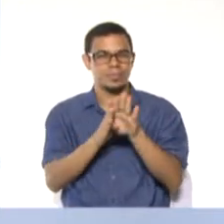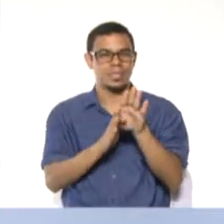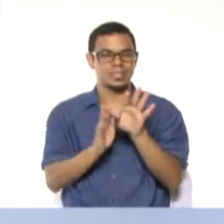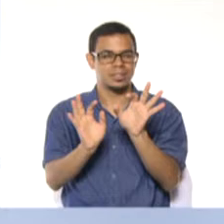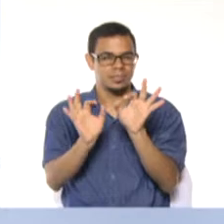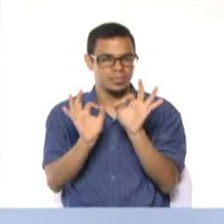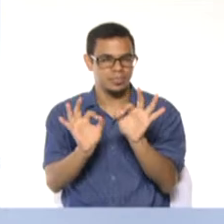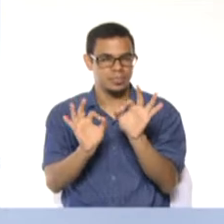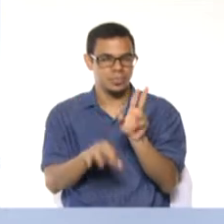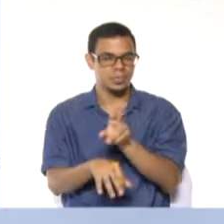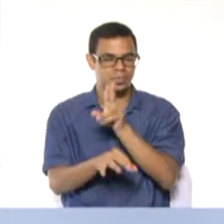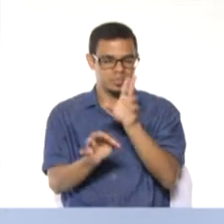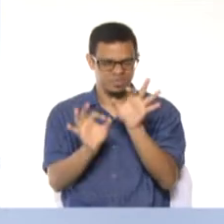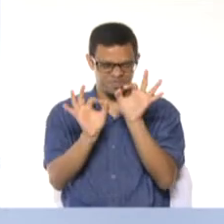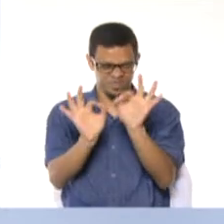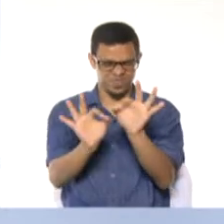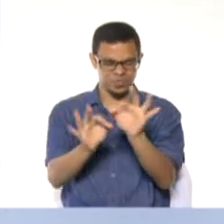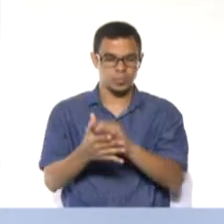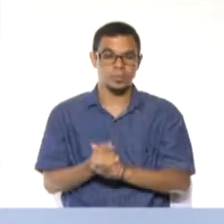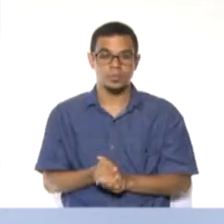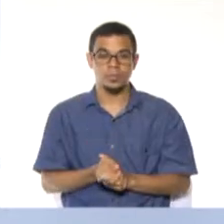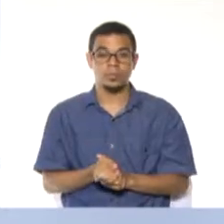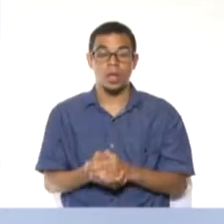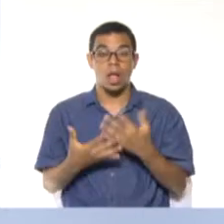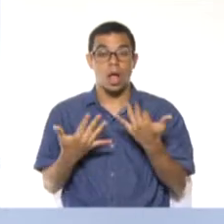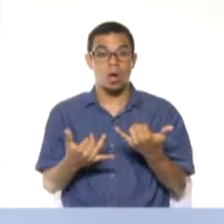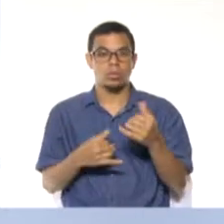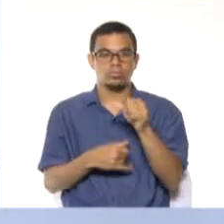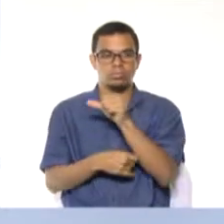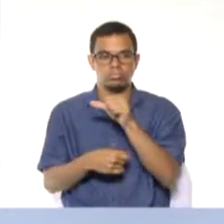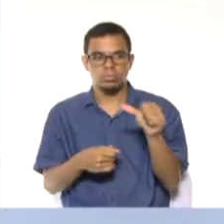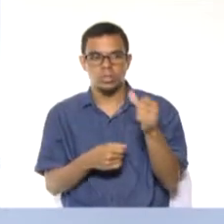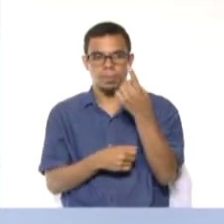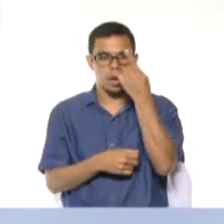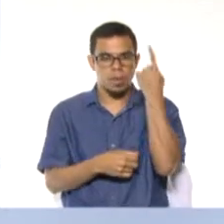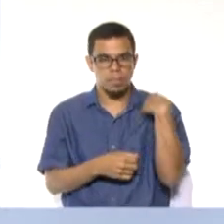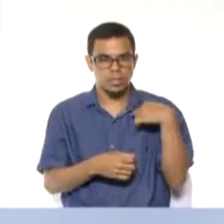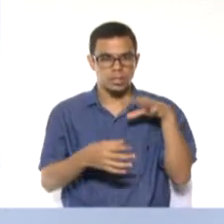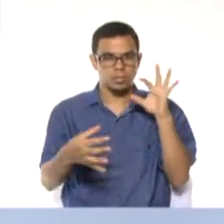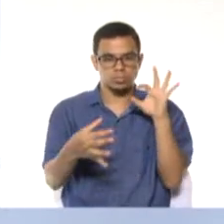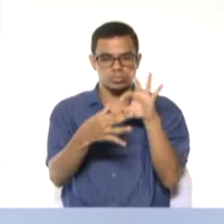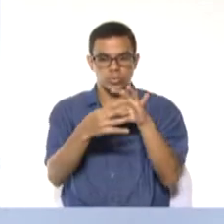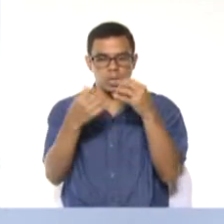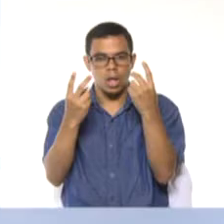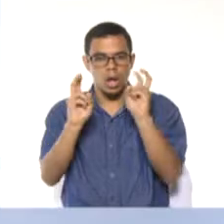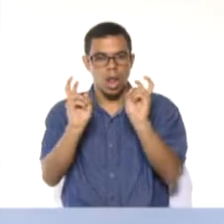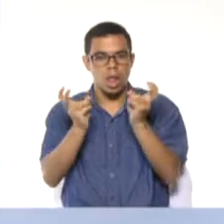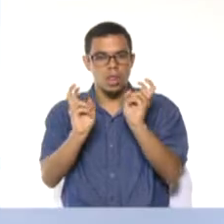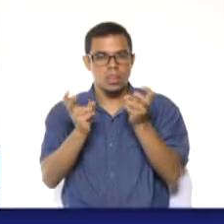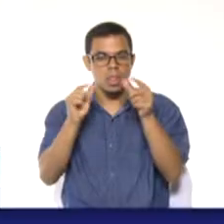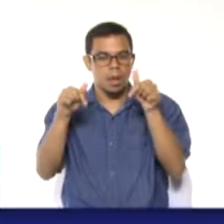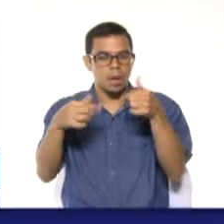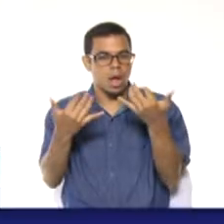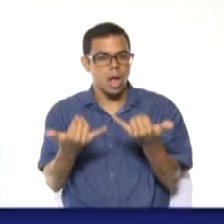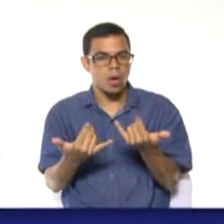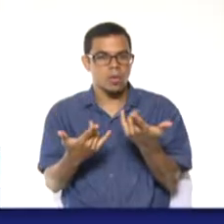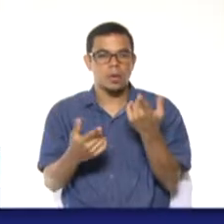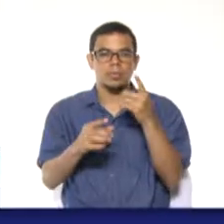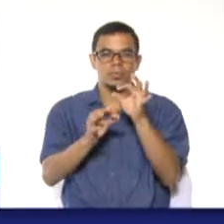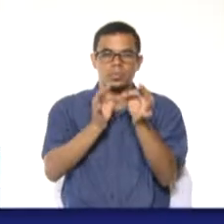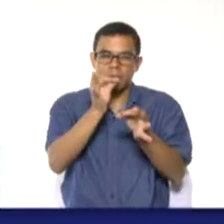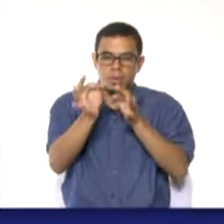poder desarrollarlos de mejor manera. Dando continuidad a nuestro referente de la semana pasada, hablamos de las mezclas, hablamos